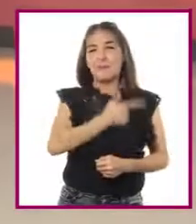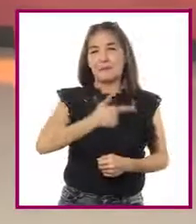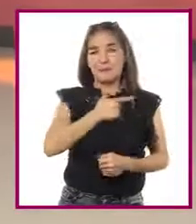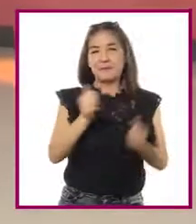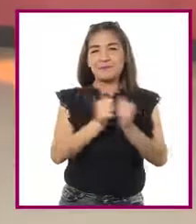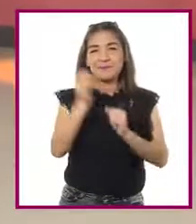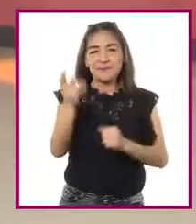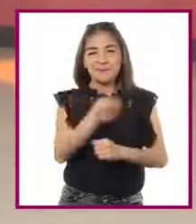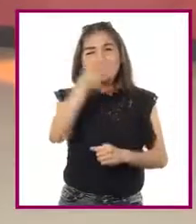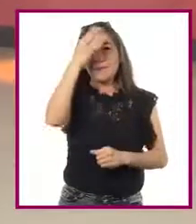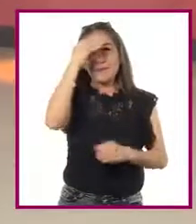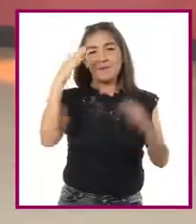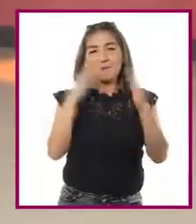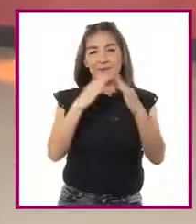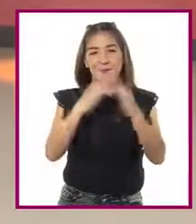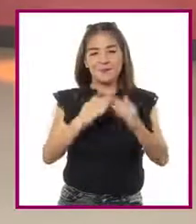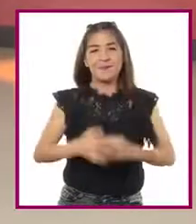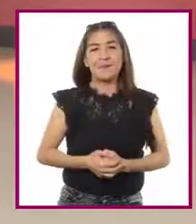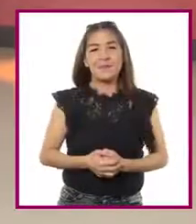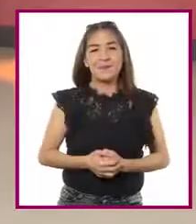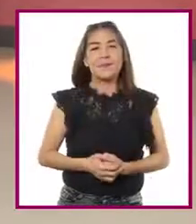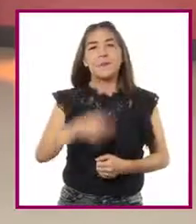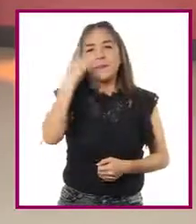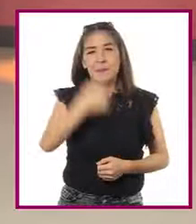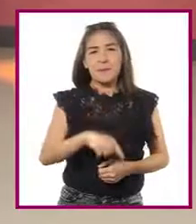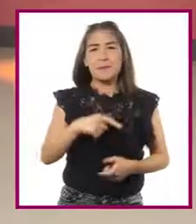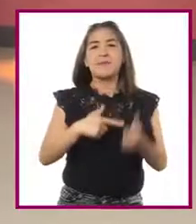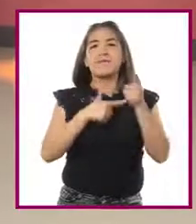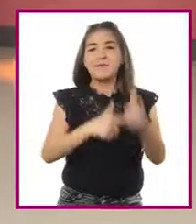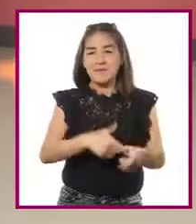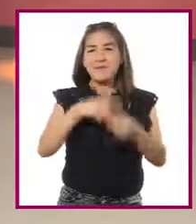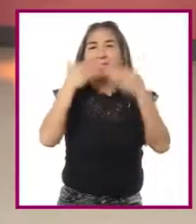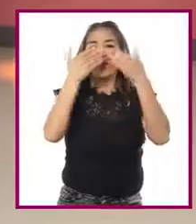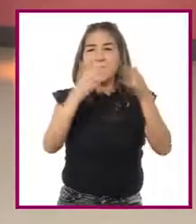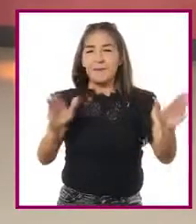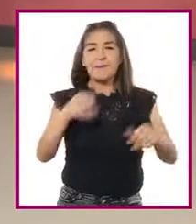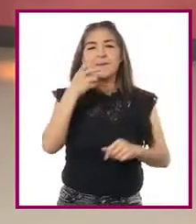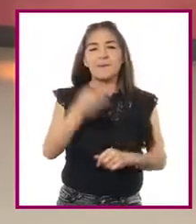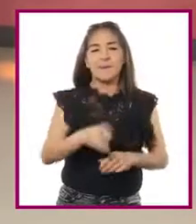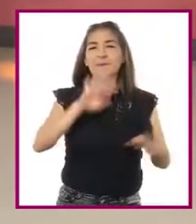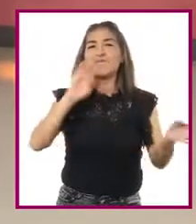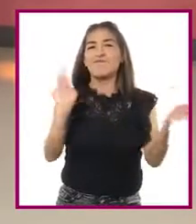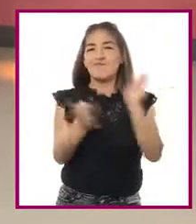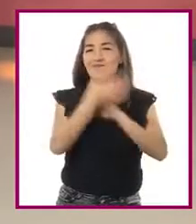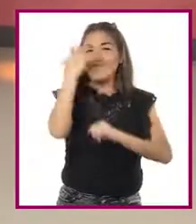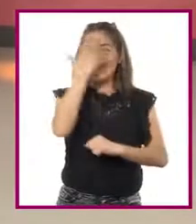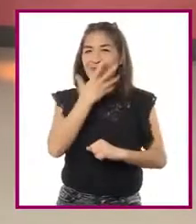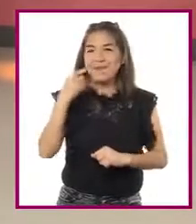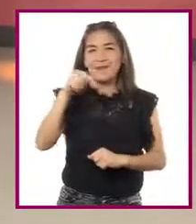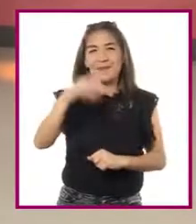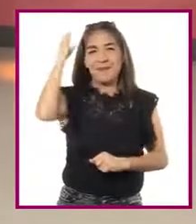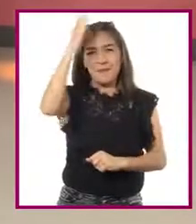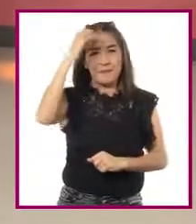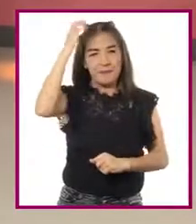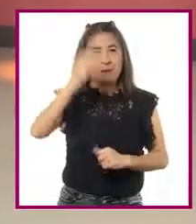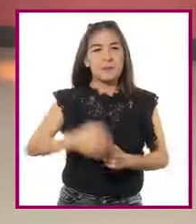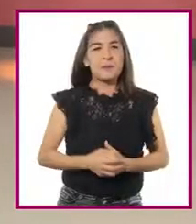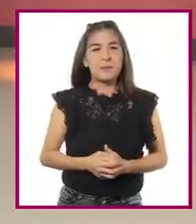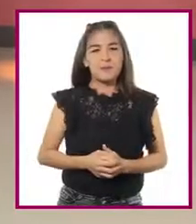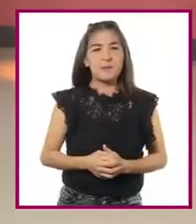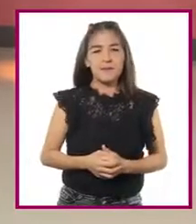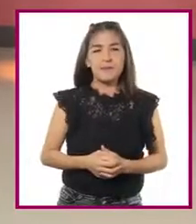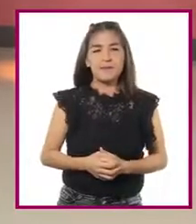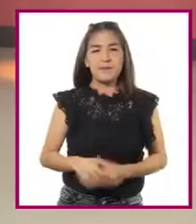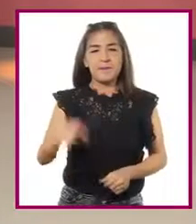Aprende en Casa 3 para seguir descubriendo y aprendiendo juntos el maravilloso mundo de la ciencia. Mi nombre es